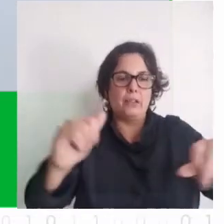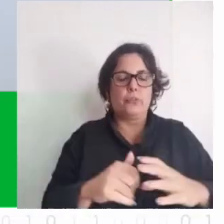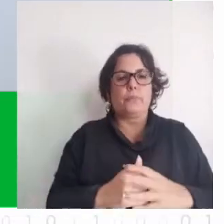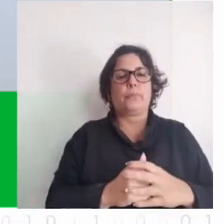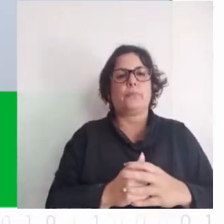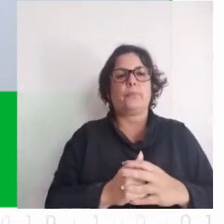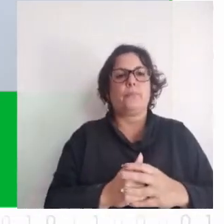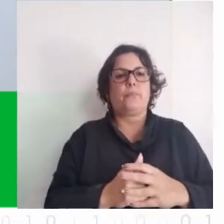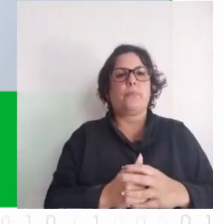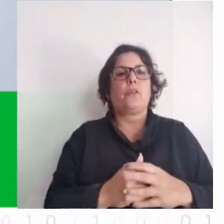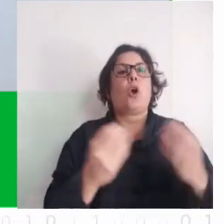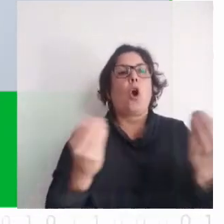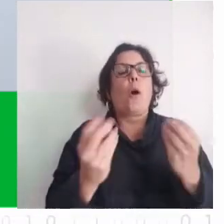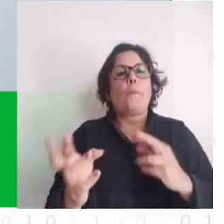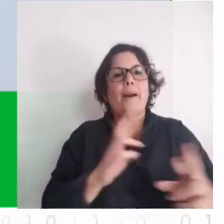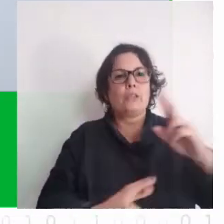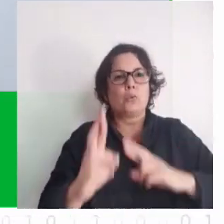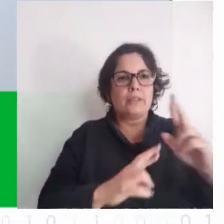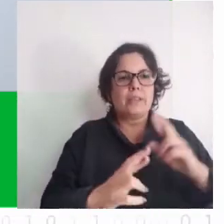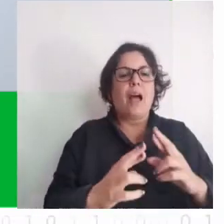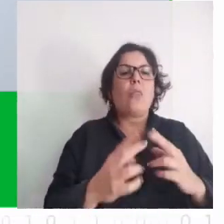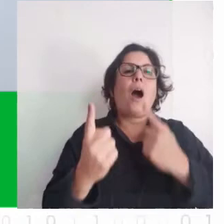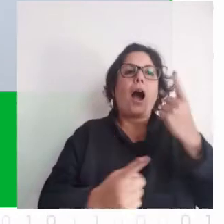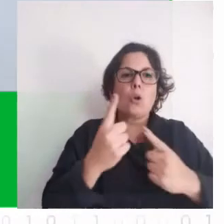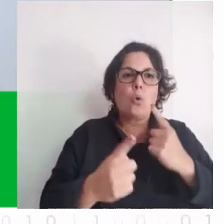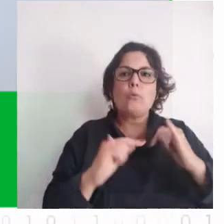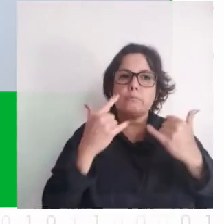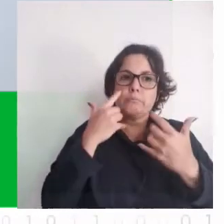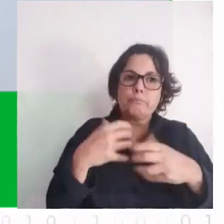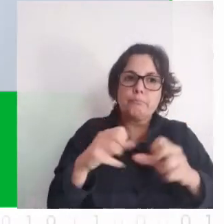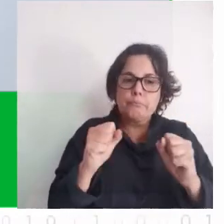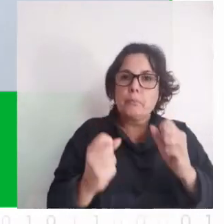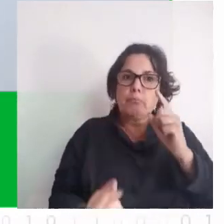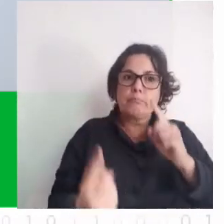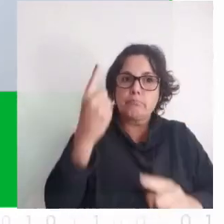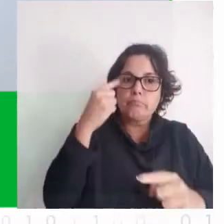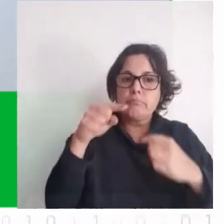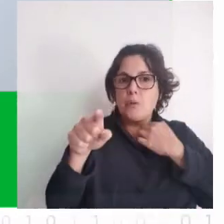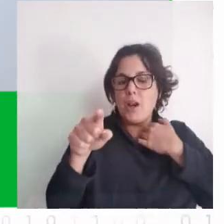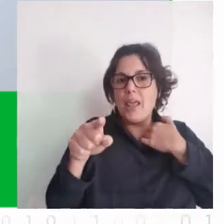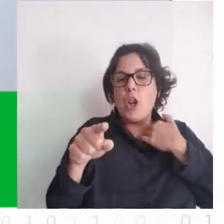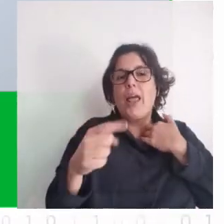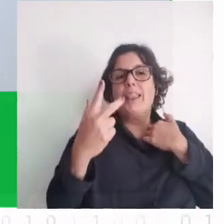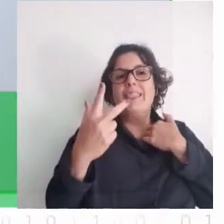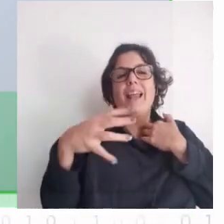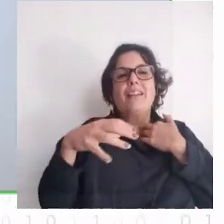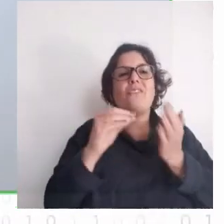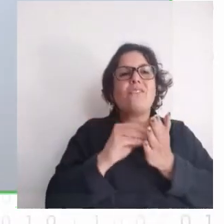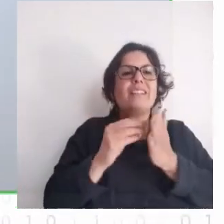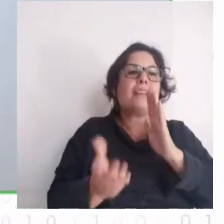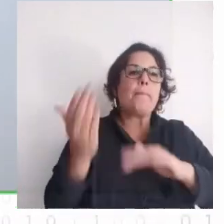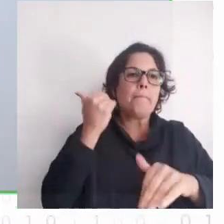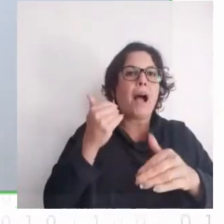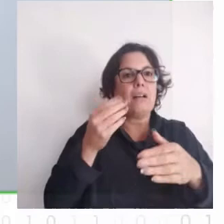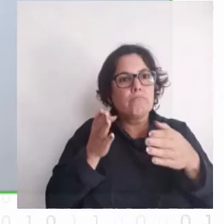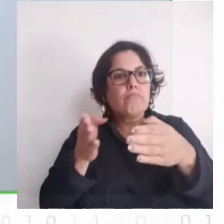Como resultado, aquellos que habían sido identificados como pioneros eran 3 veces más propensos a incorporar el